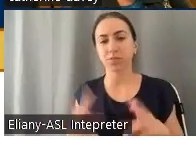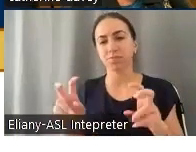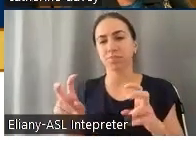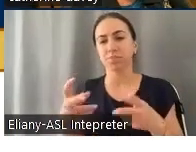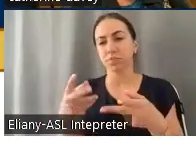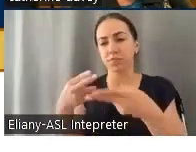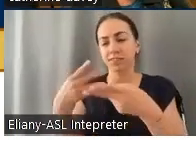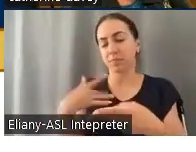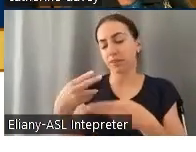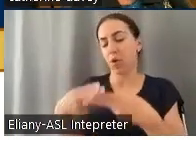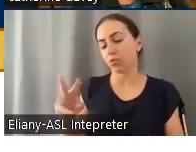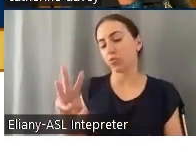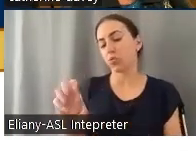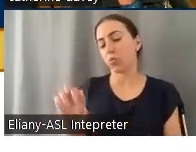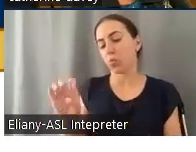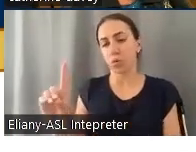persona